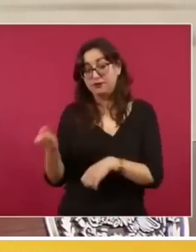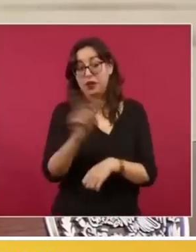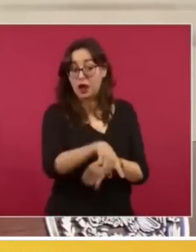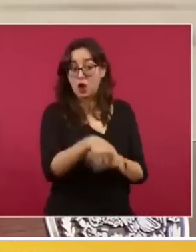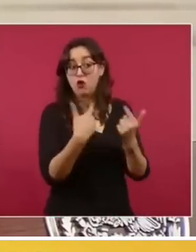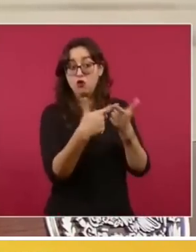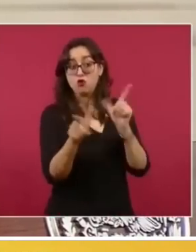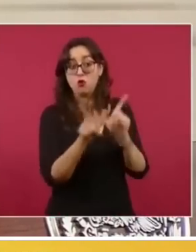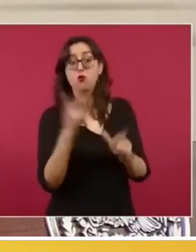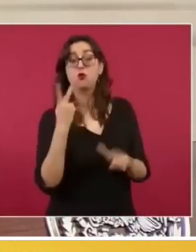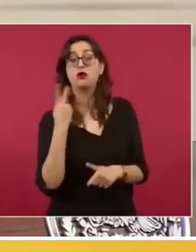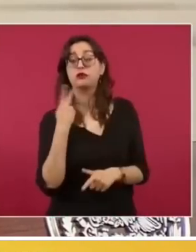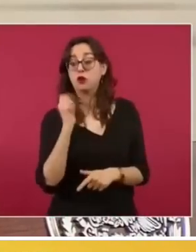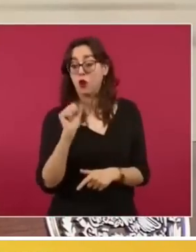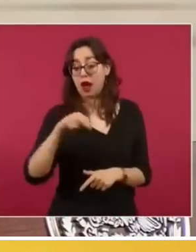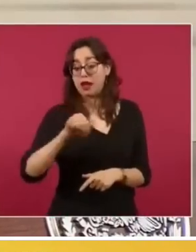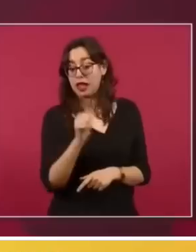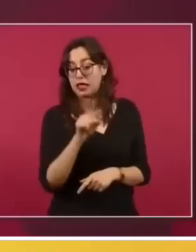Y dice, no.